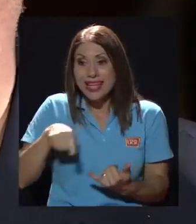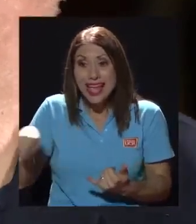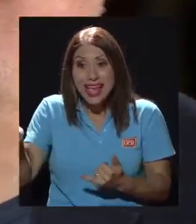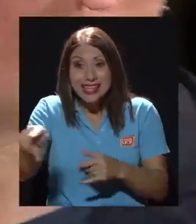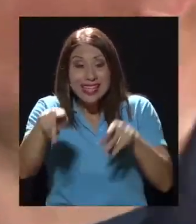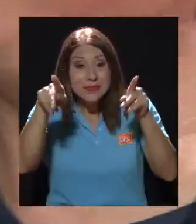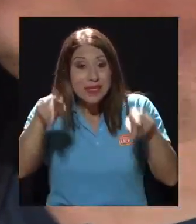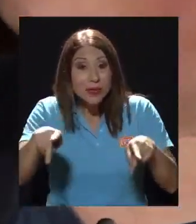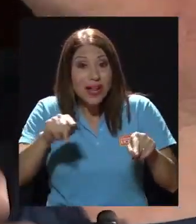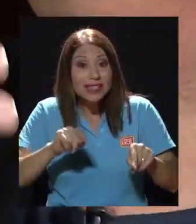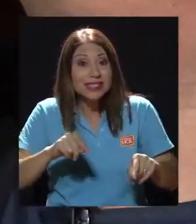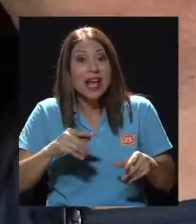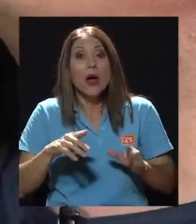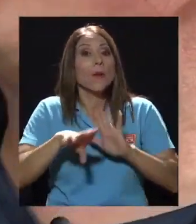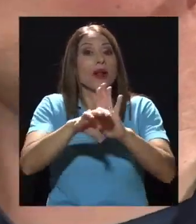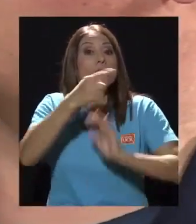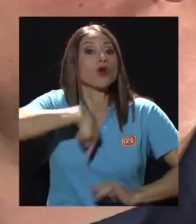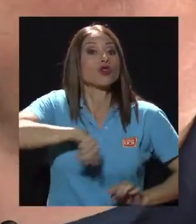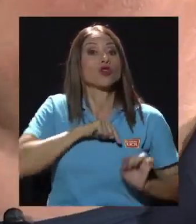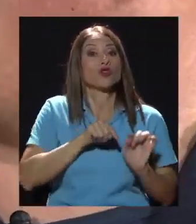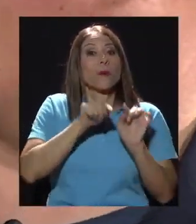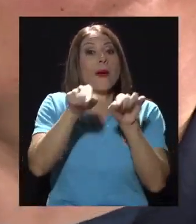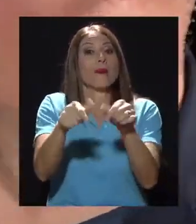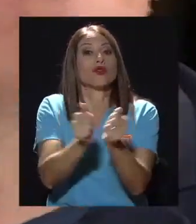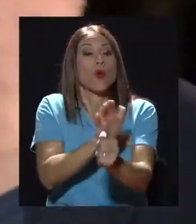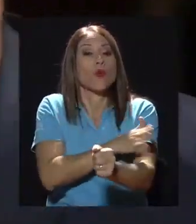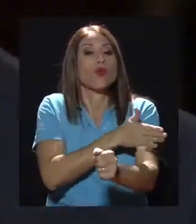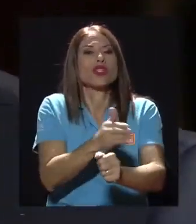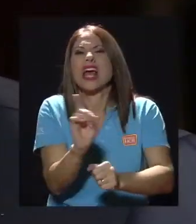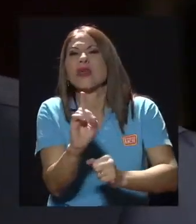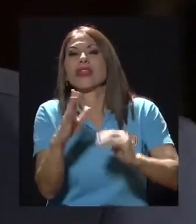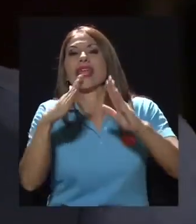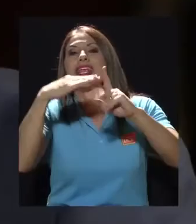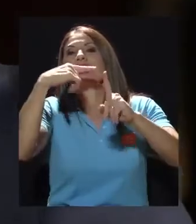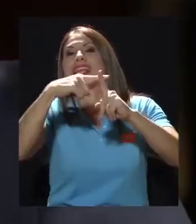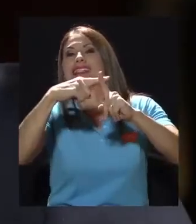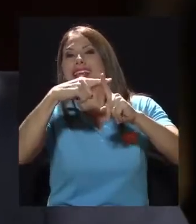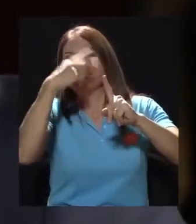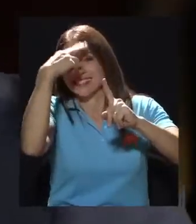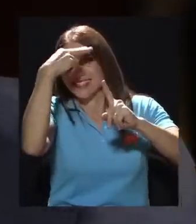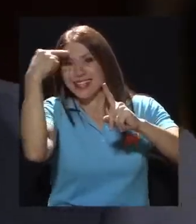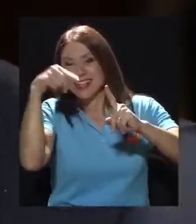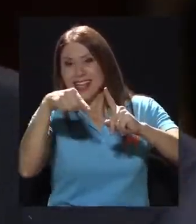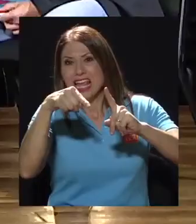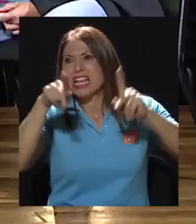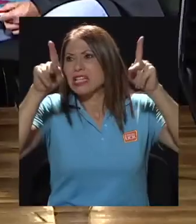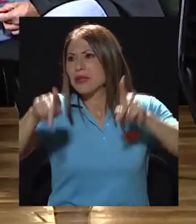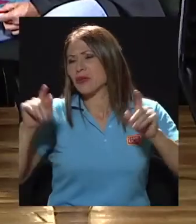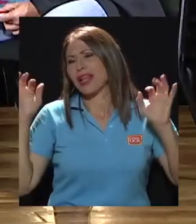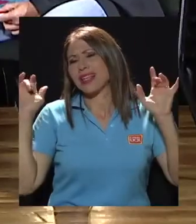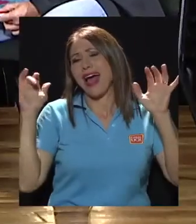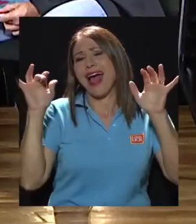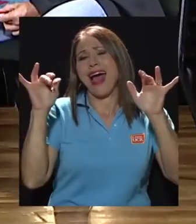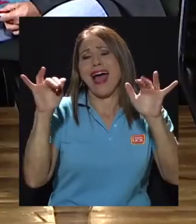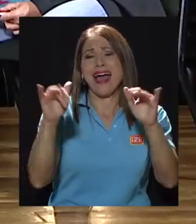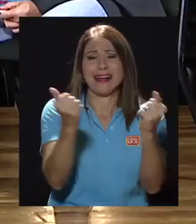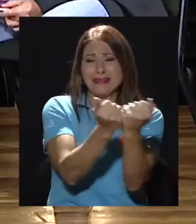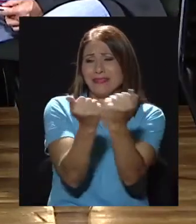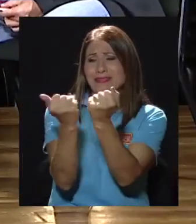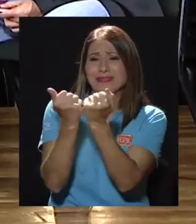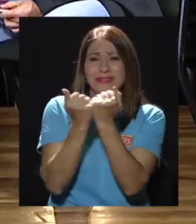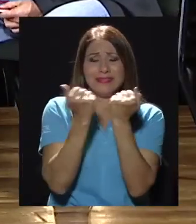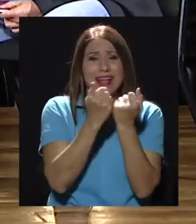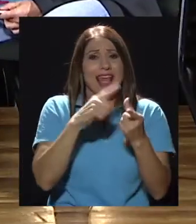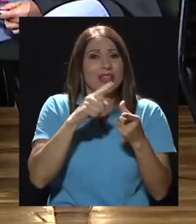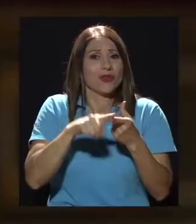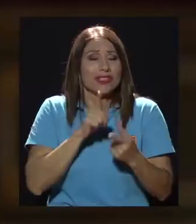las parroquias. Y la gente reacciona con una naturalidad y le encanta. El problema lo tenemos más nosotros, son nuestros complejos más que